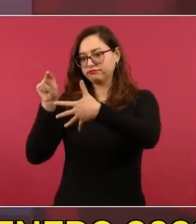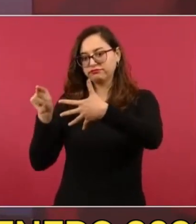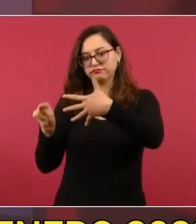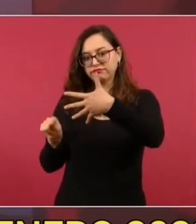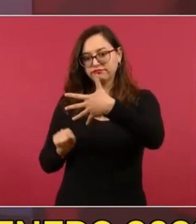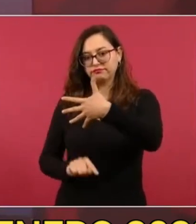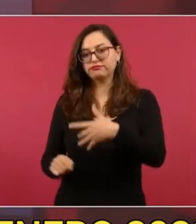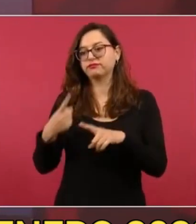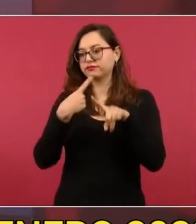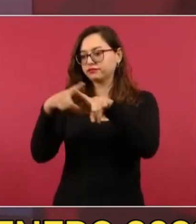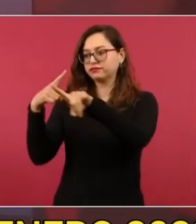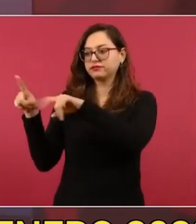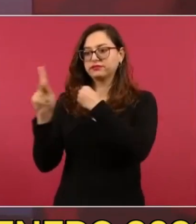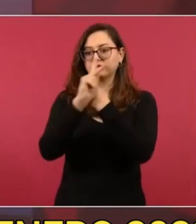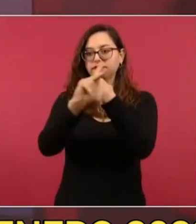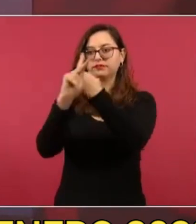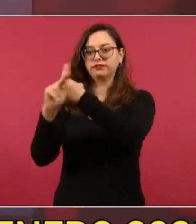varios países.